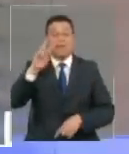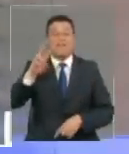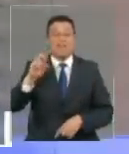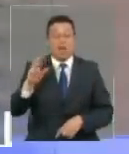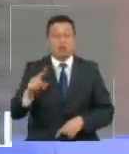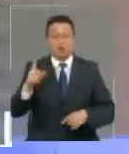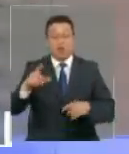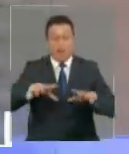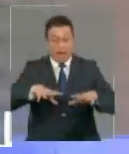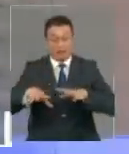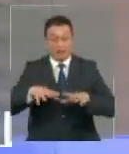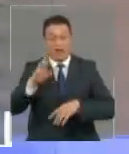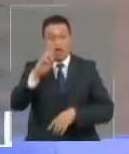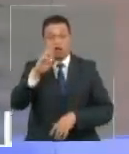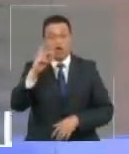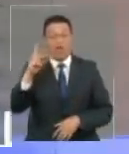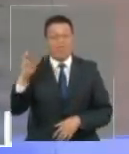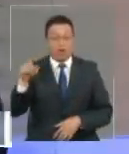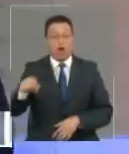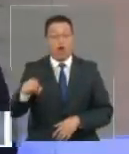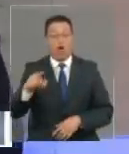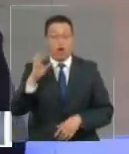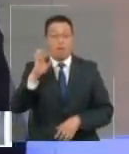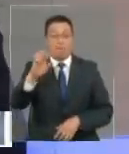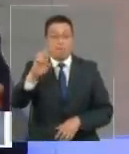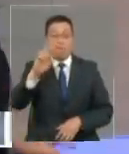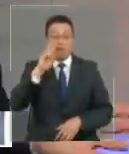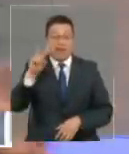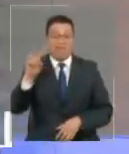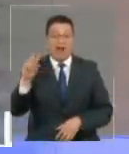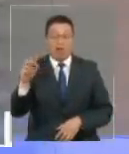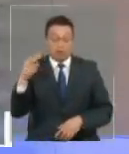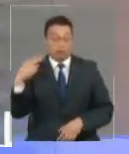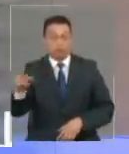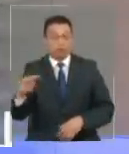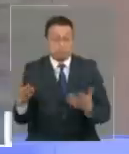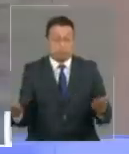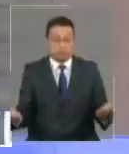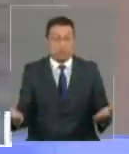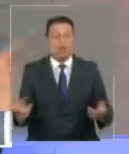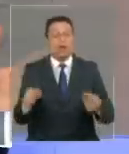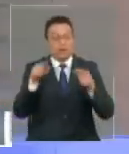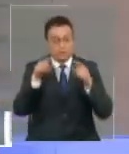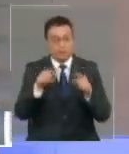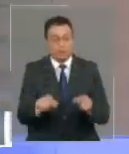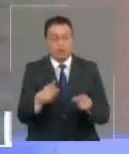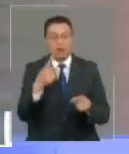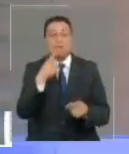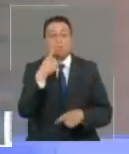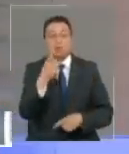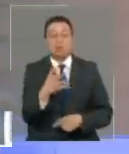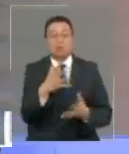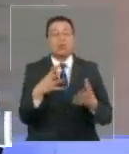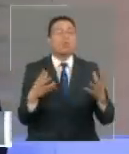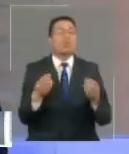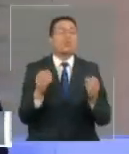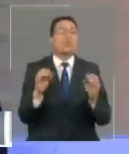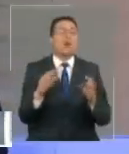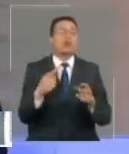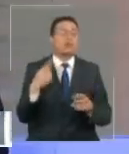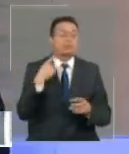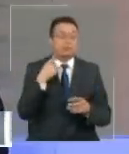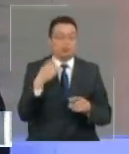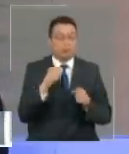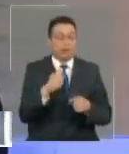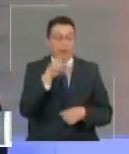es una actividad que promueven organizaciones privadas. Ahora, si usted me pregunta cuánto le afecta, yo le puedo decir